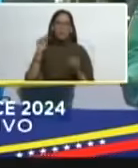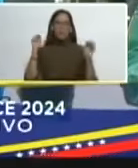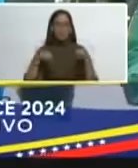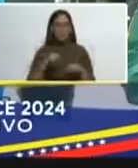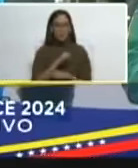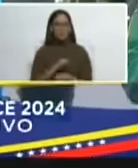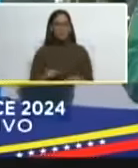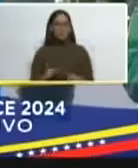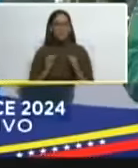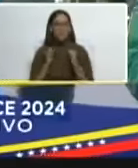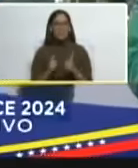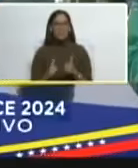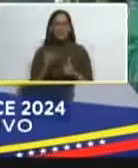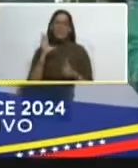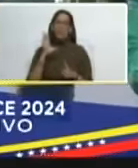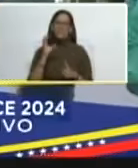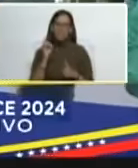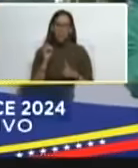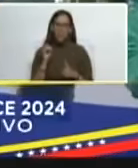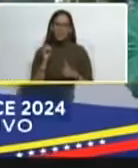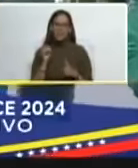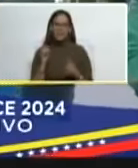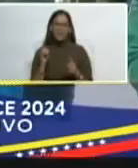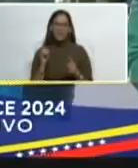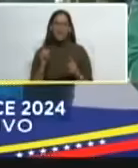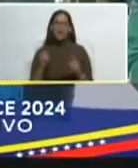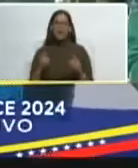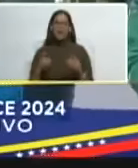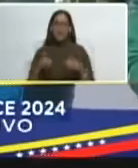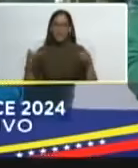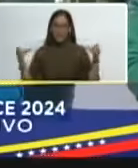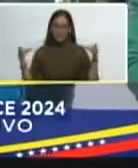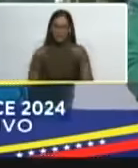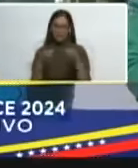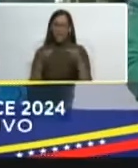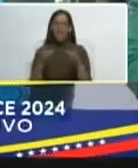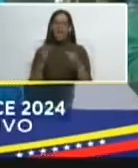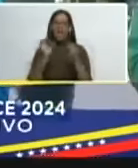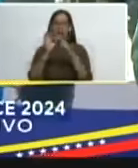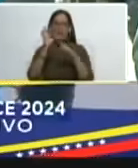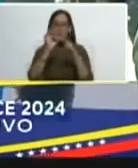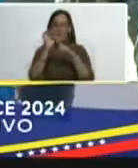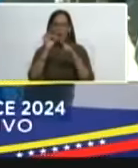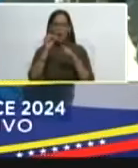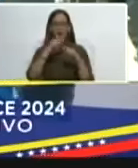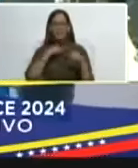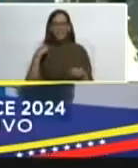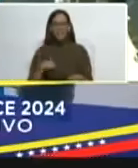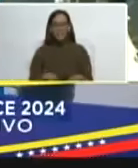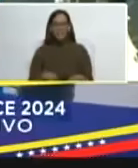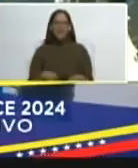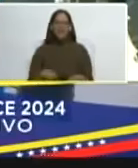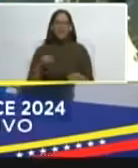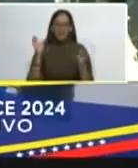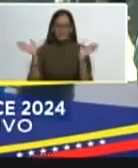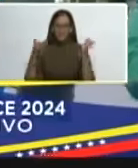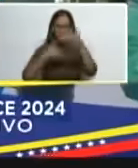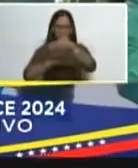Portuguesa se empezaron con 50 containers de frijol chino, ya estamos pasando los 3.200 containers de